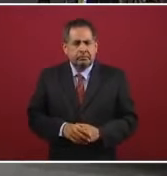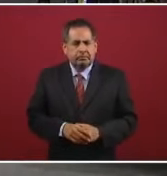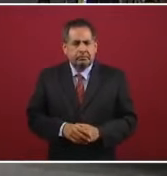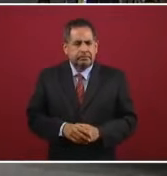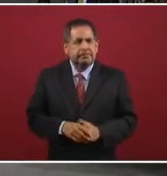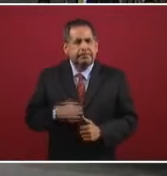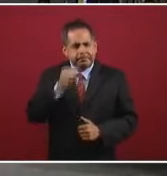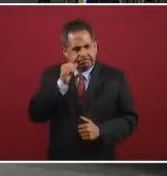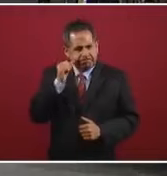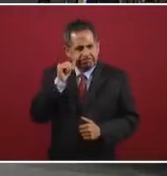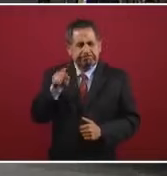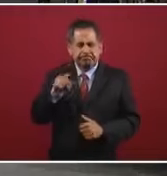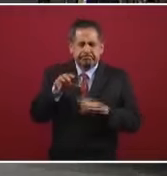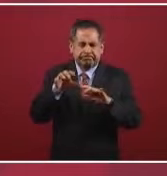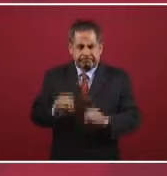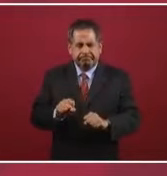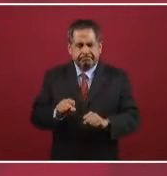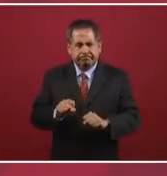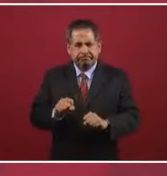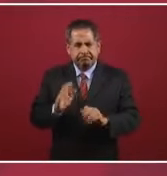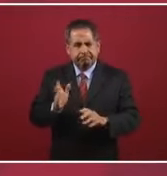se detuvo a